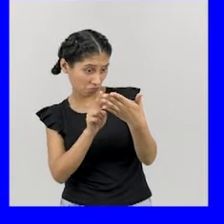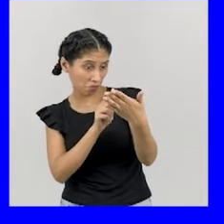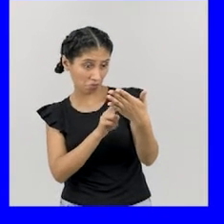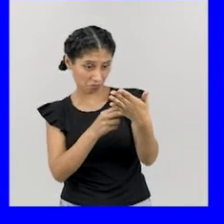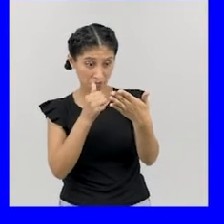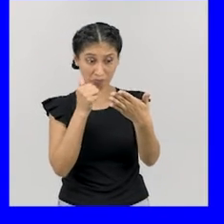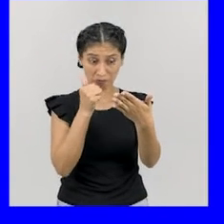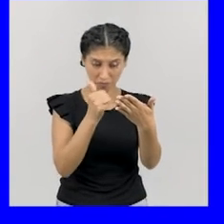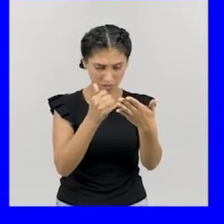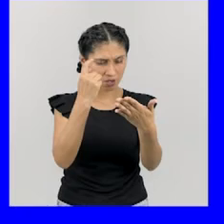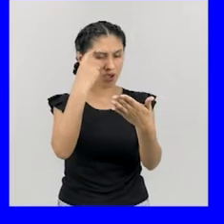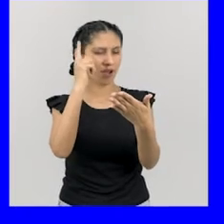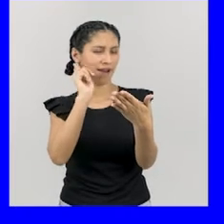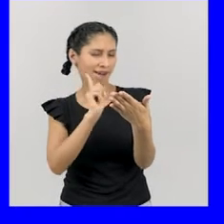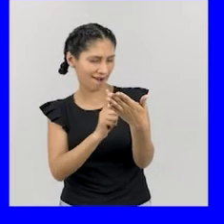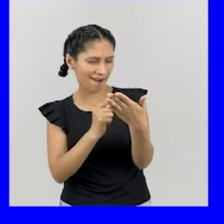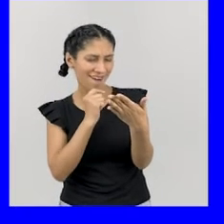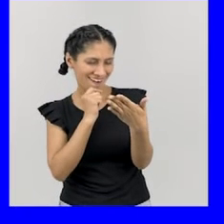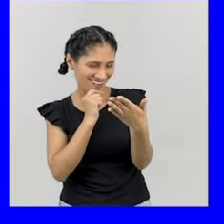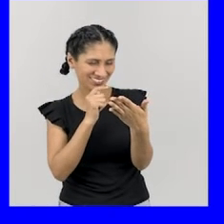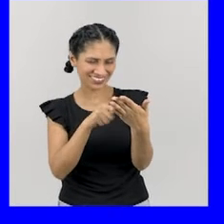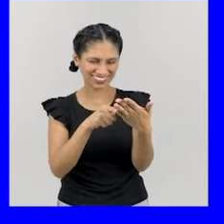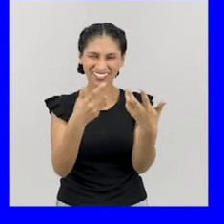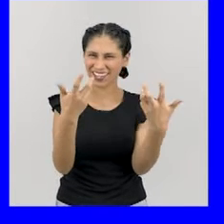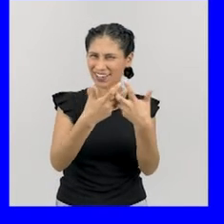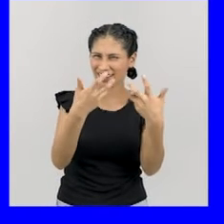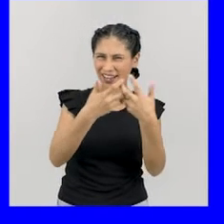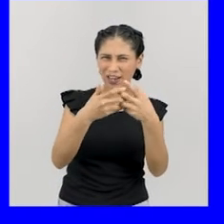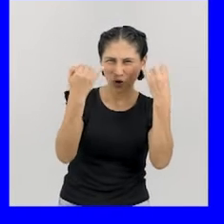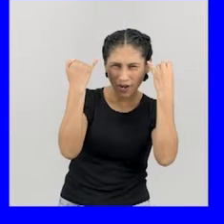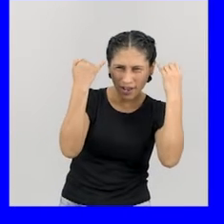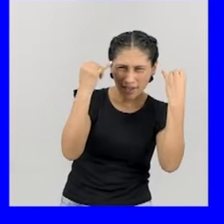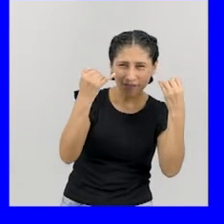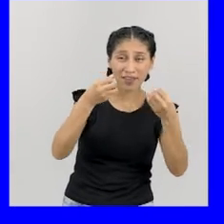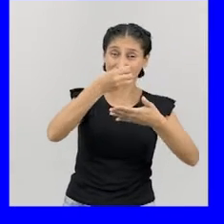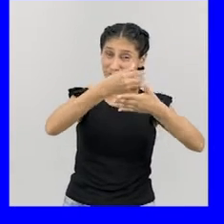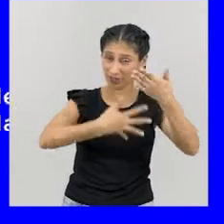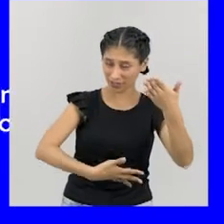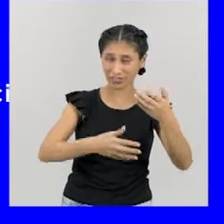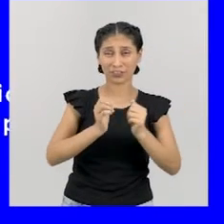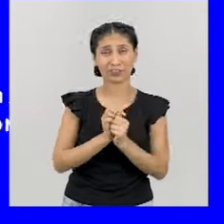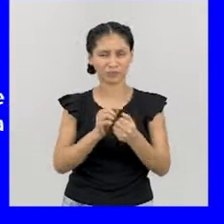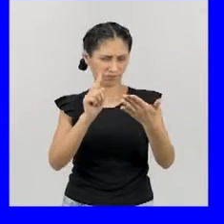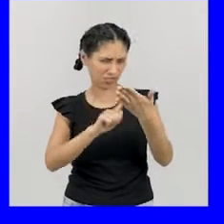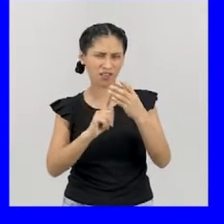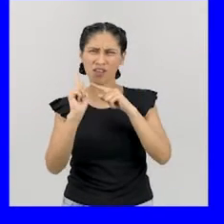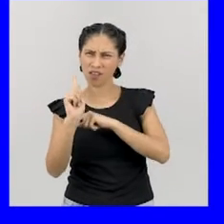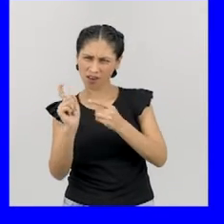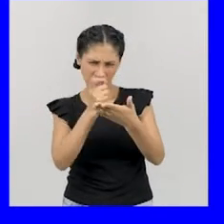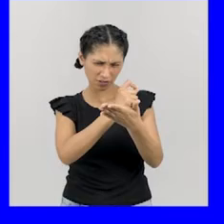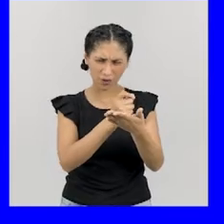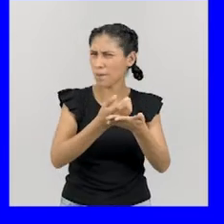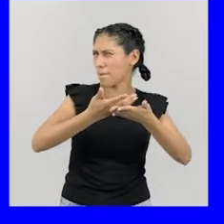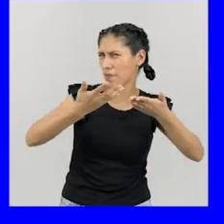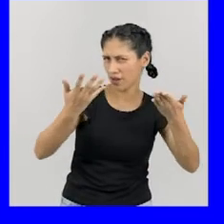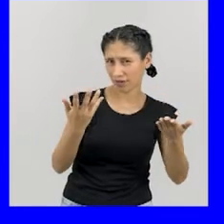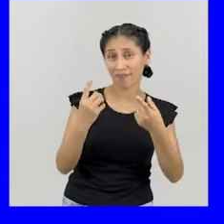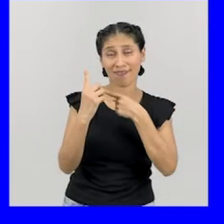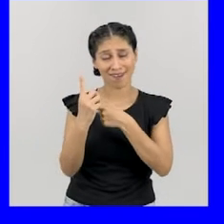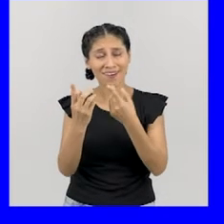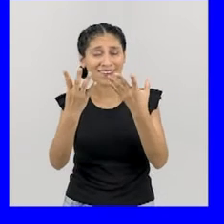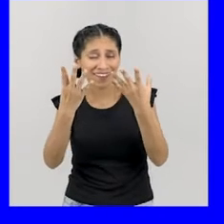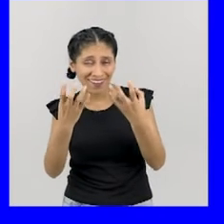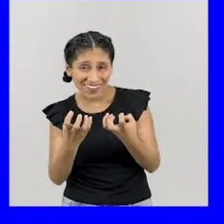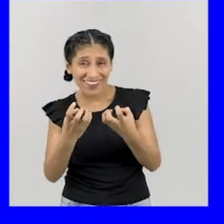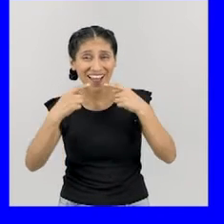esta alternativa y me di cuenta de que encierra la idea completa del texto, que viene a ser la intención del autor. Eso a mí